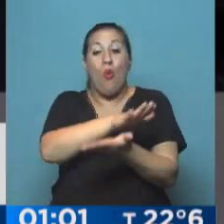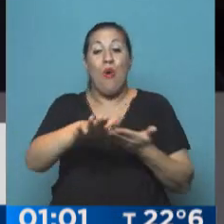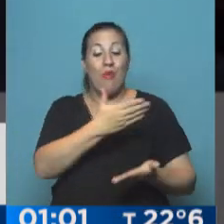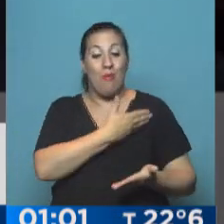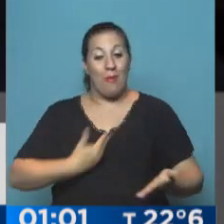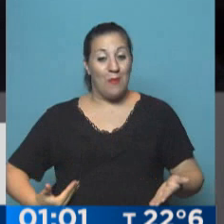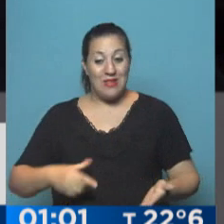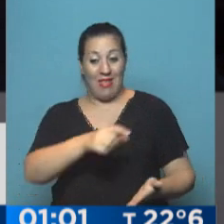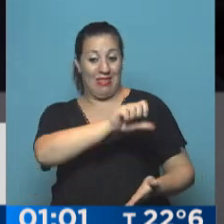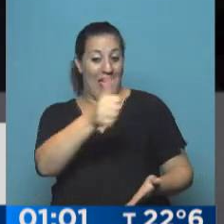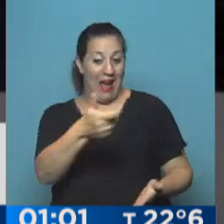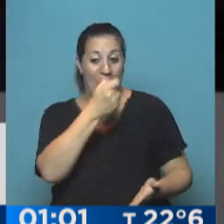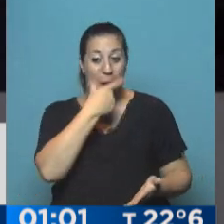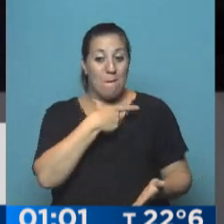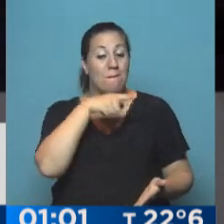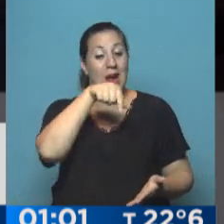electo,